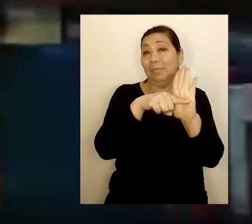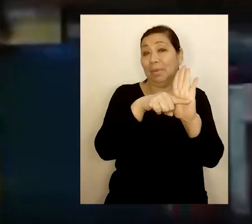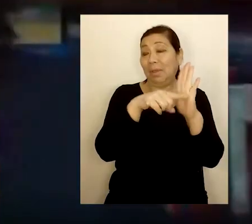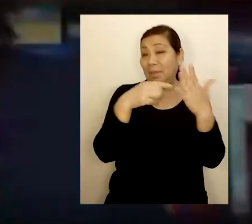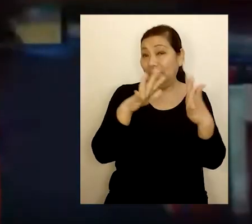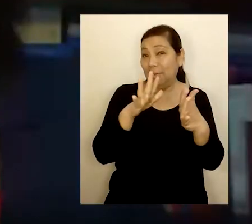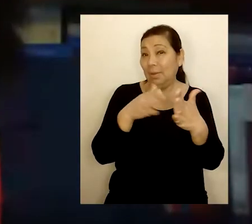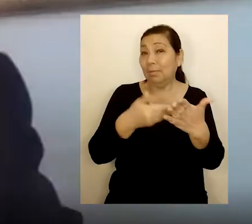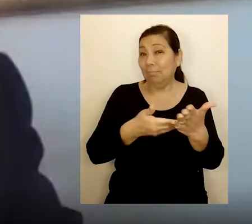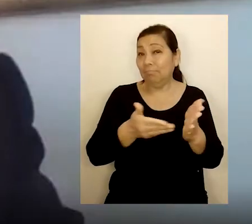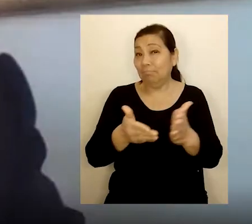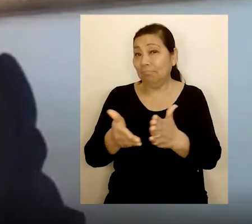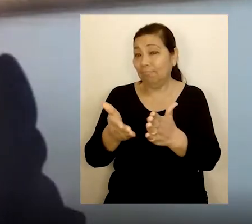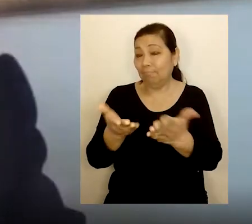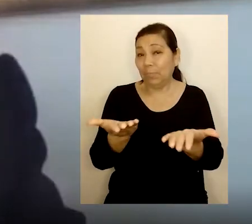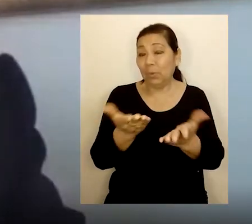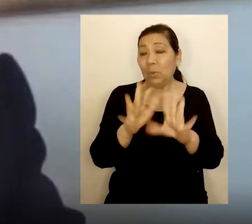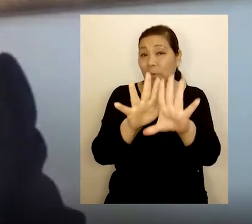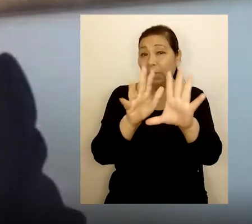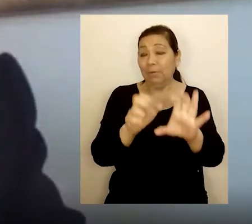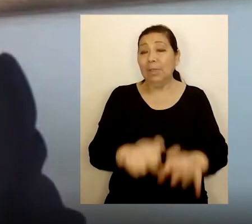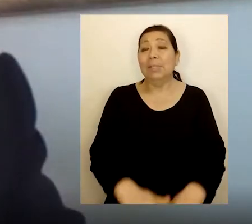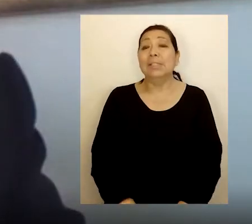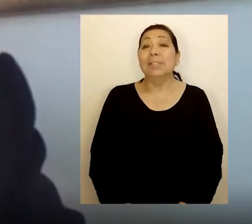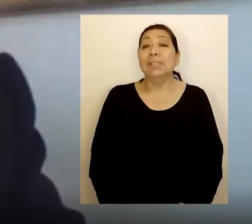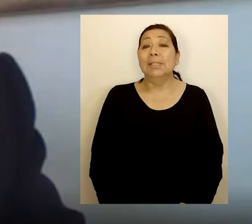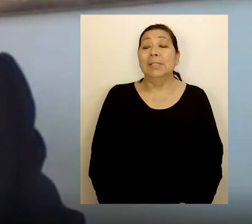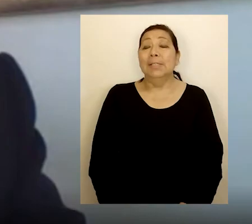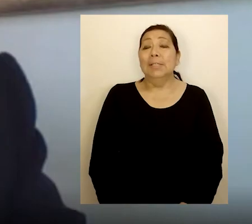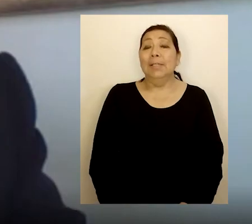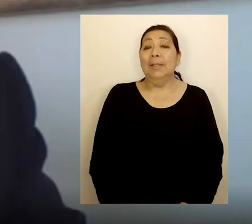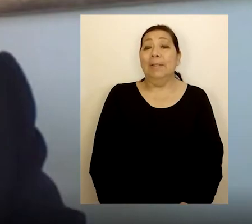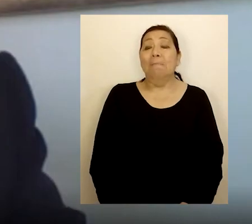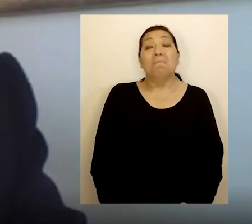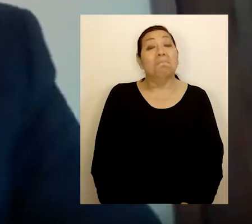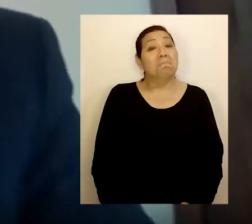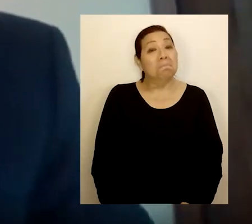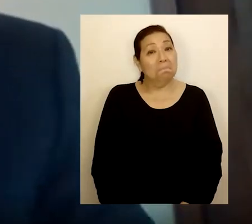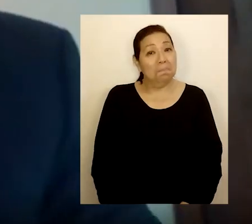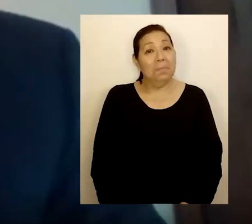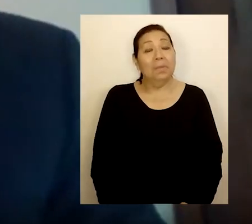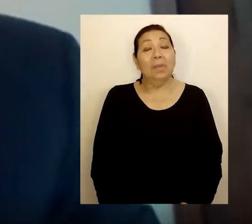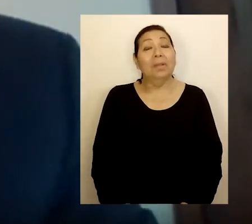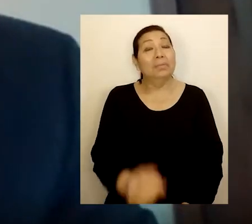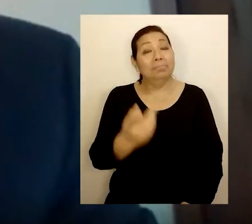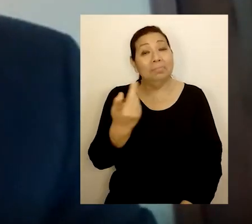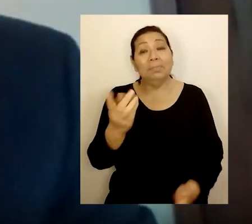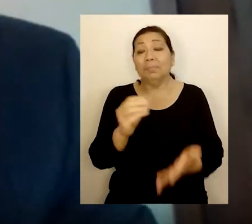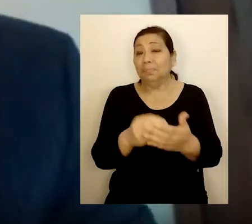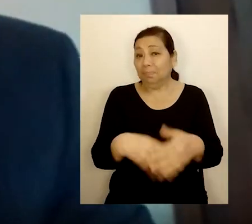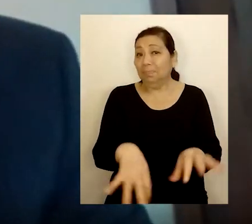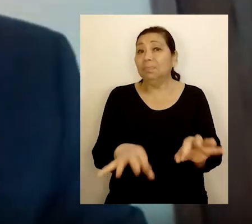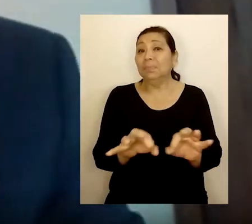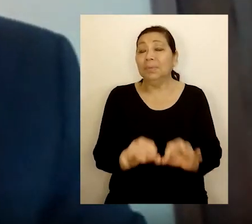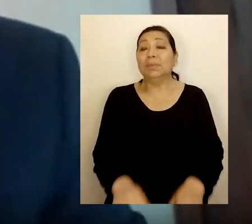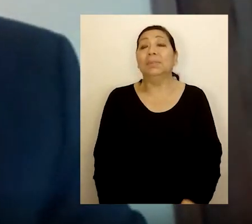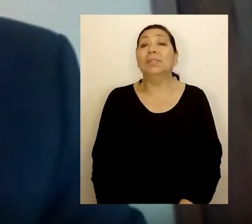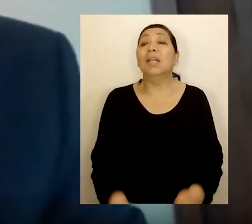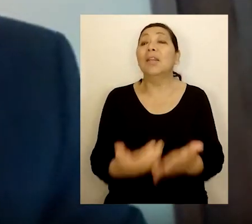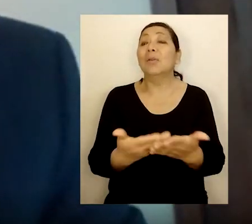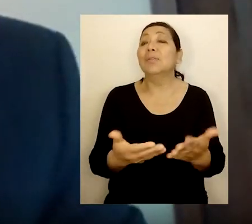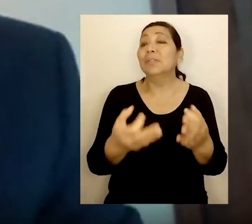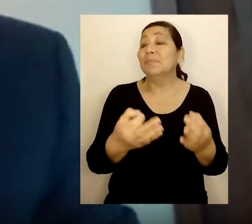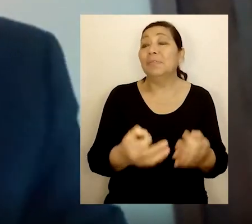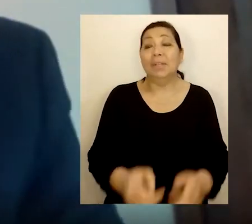están los linderos de esa evaluación? Bueno, el criterio fundamental es la